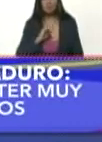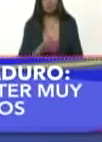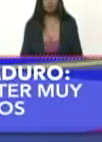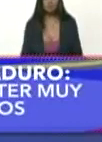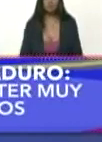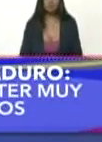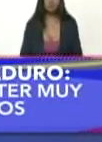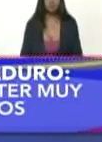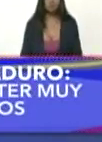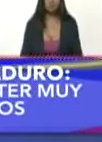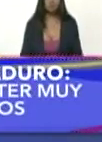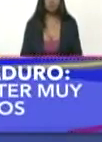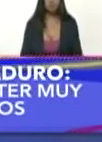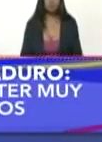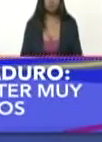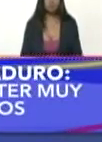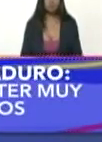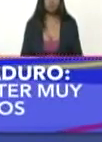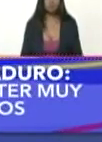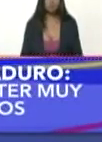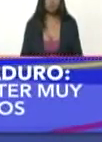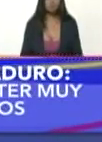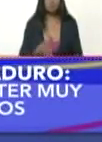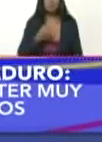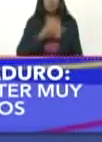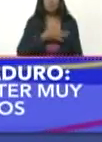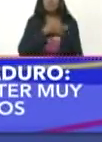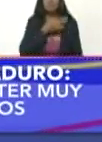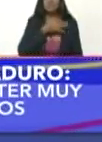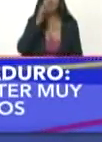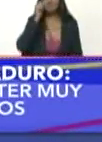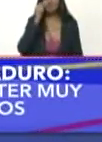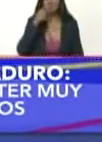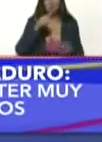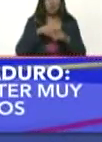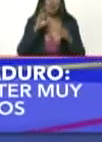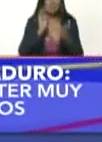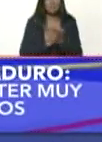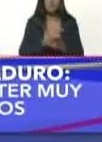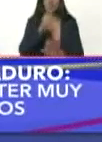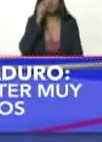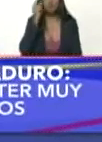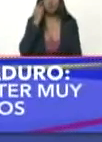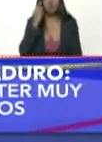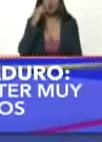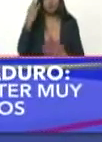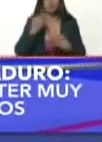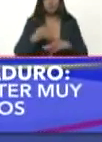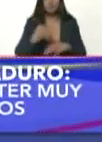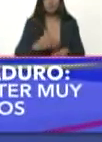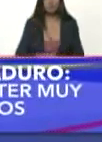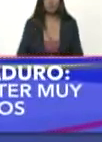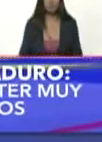Señores y señoras, compañeros y compañeras oficiales,